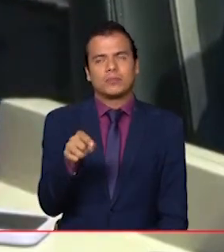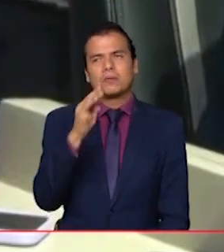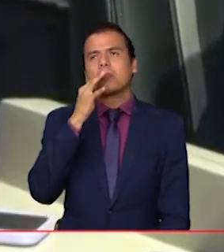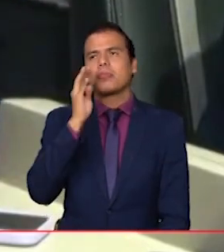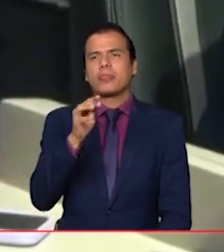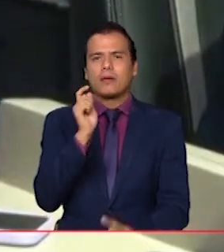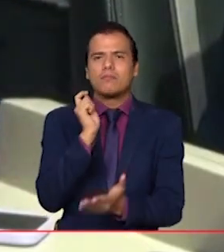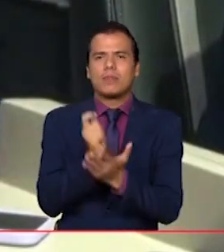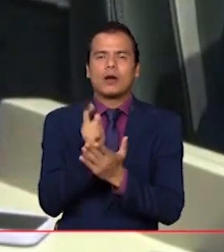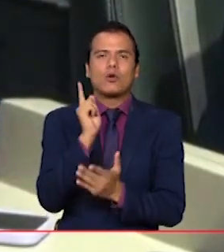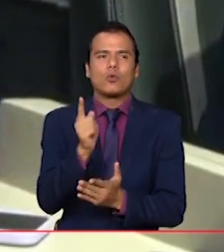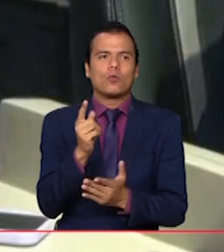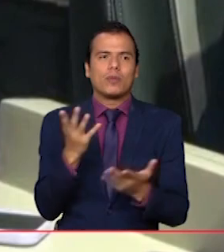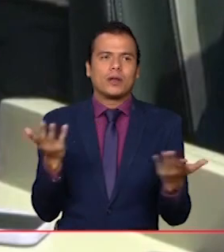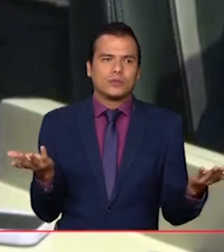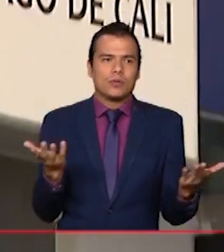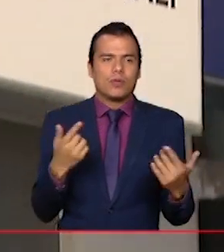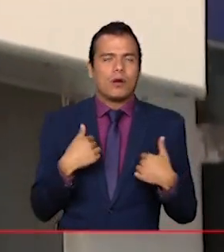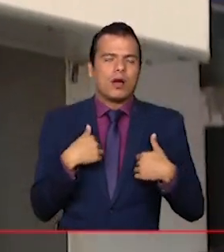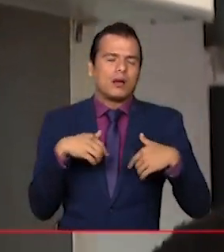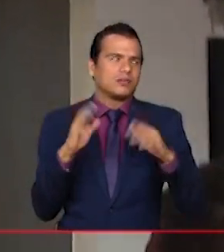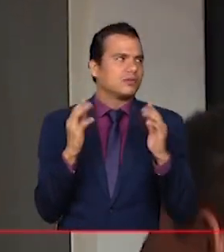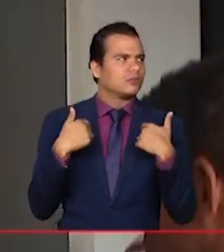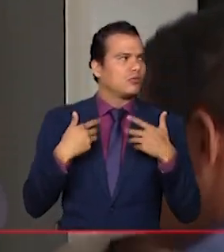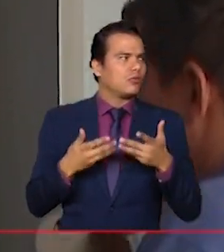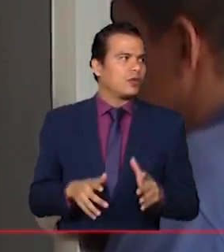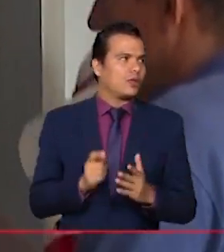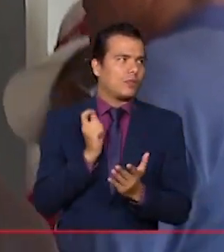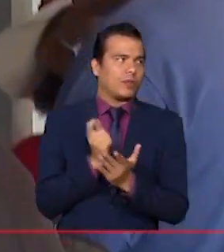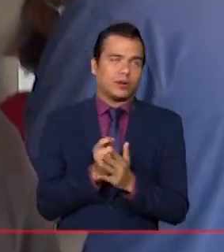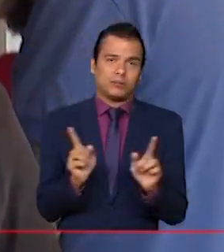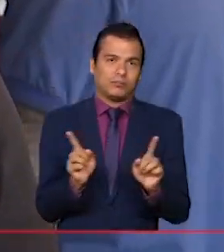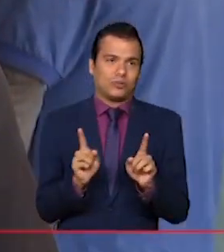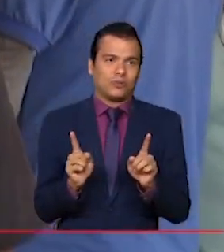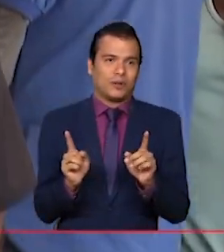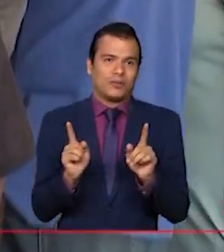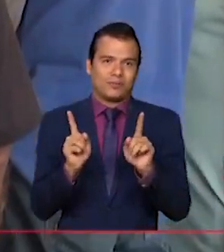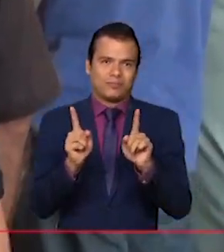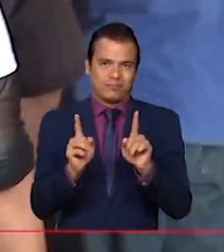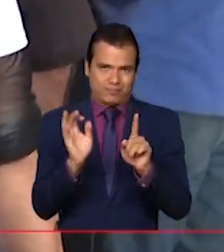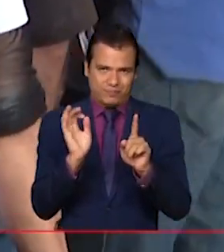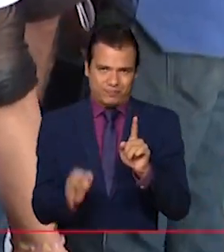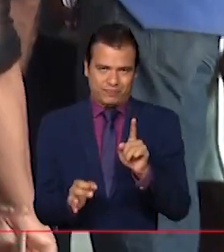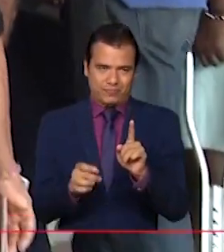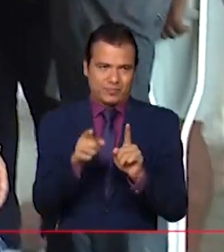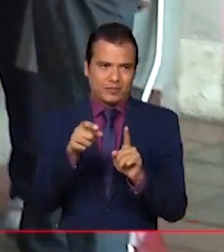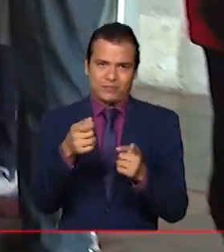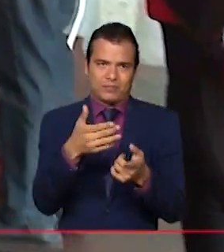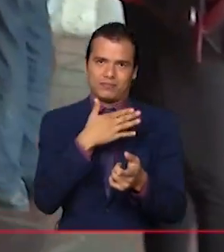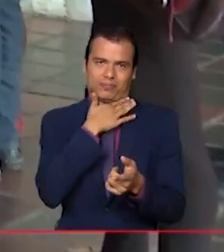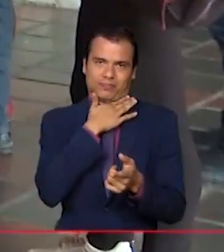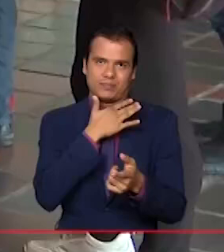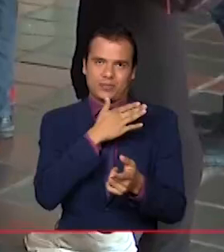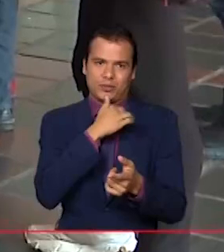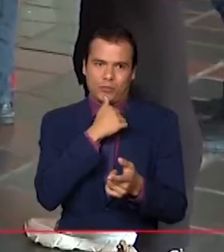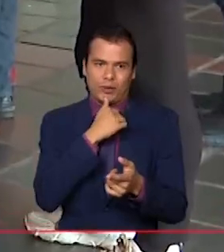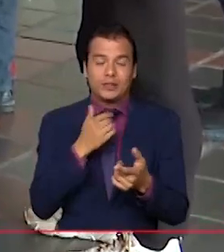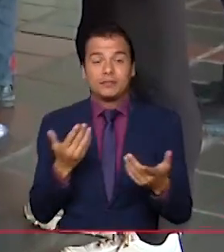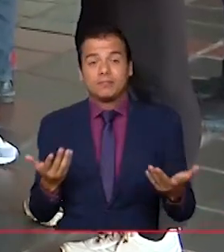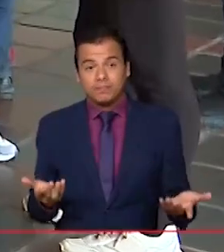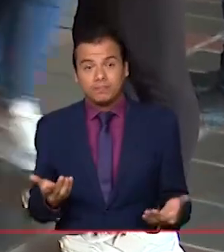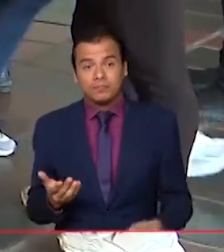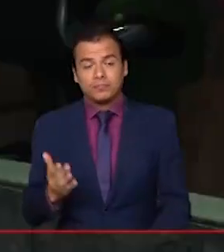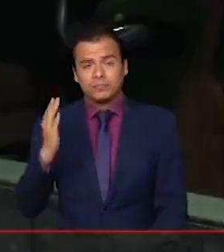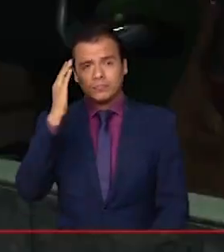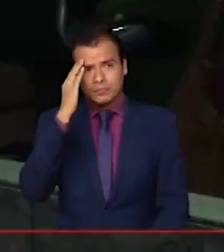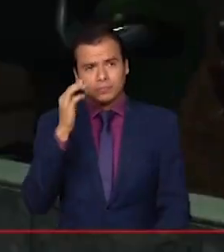no solamente porque no tengan una cultura de pago, sino porque su principal problema es que no cuentan con los recursos para pagar. Que ya